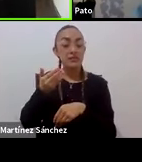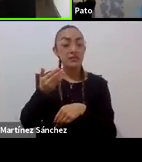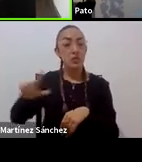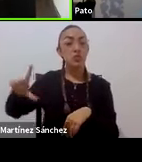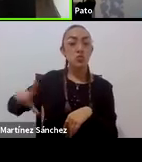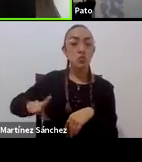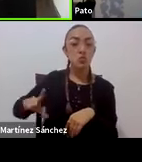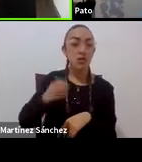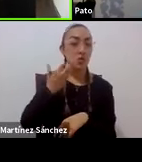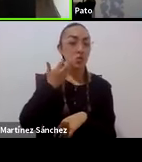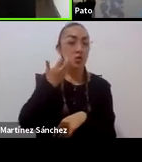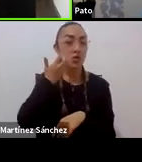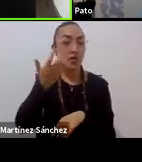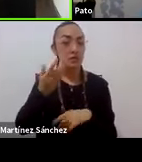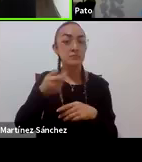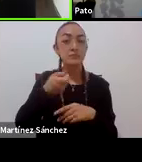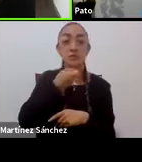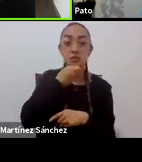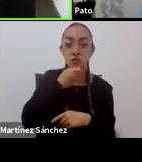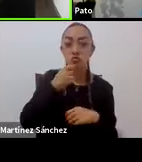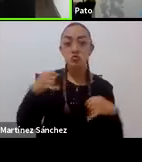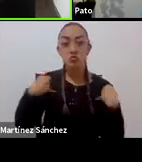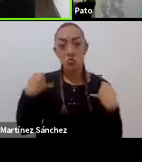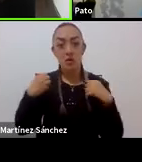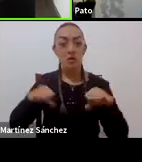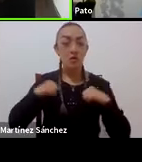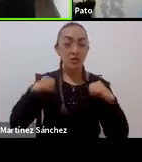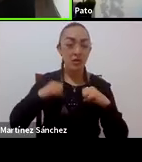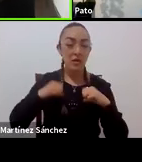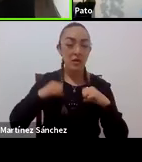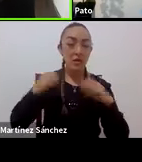de involucrar a niñas y adolescentes en la participación